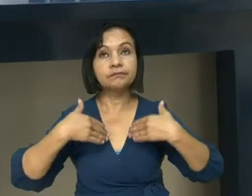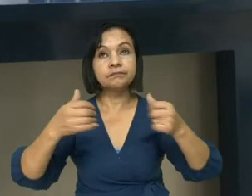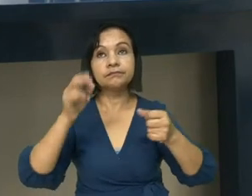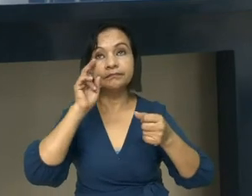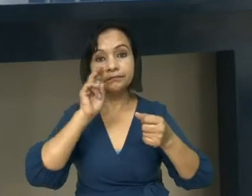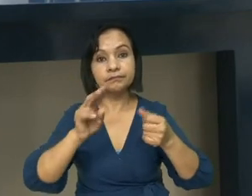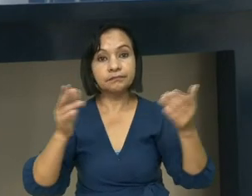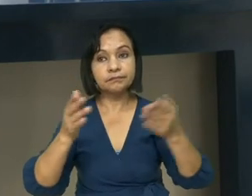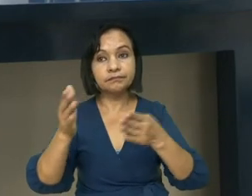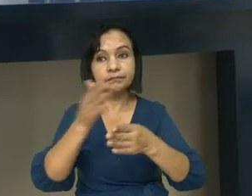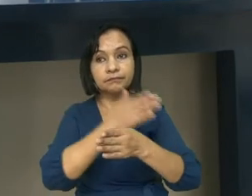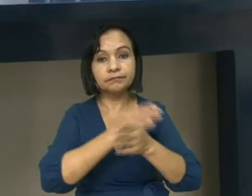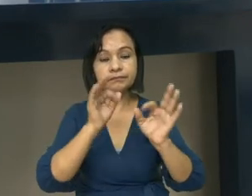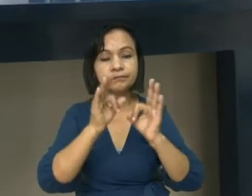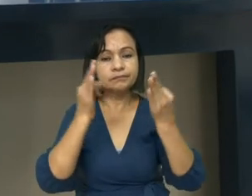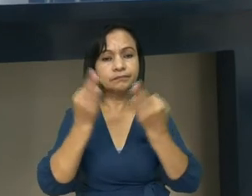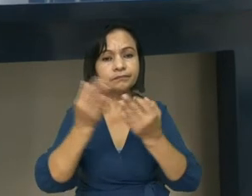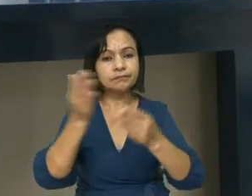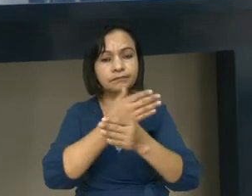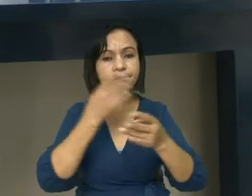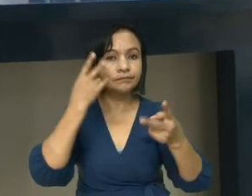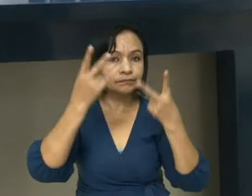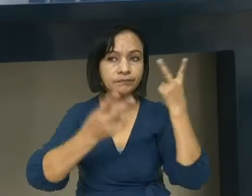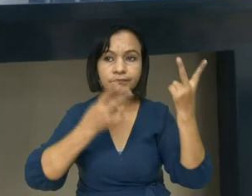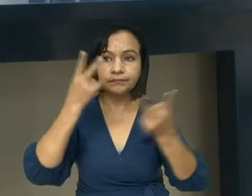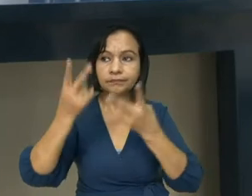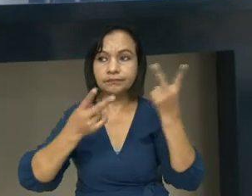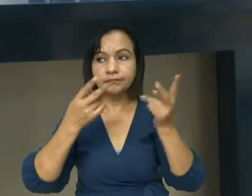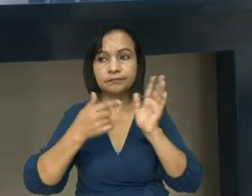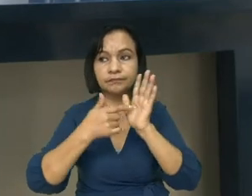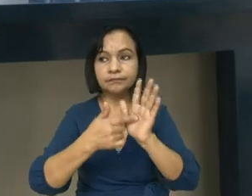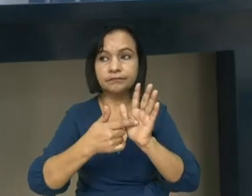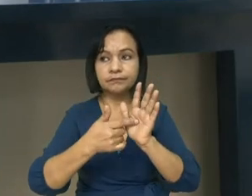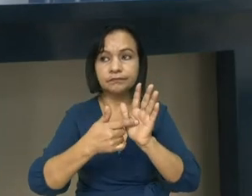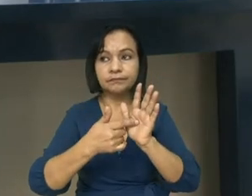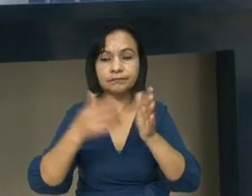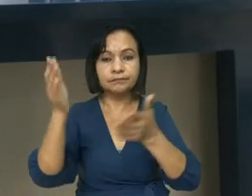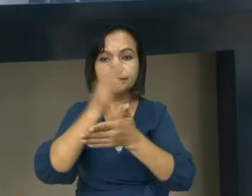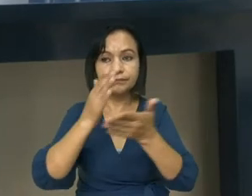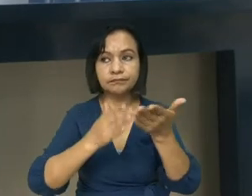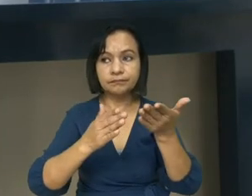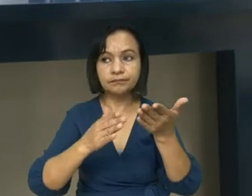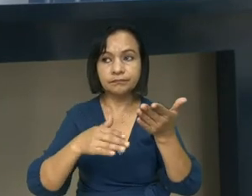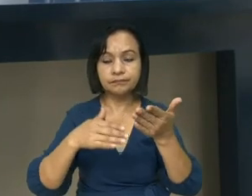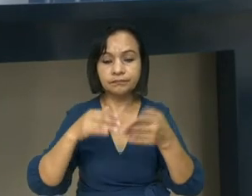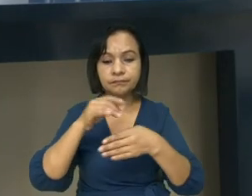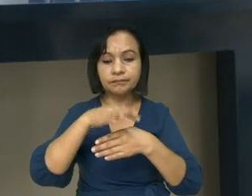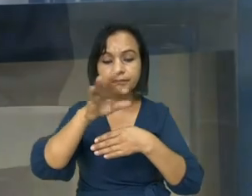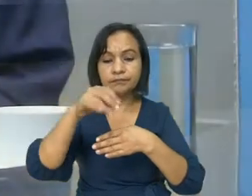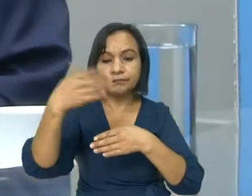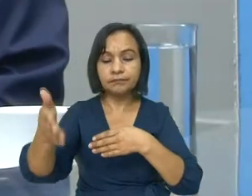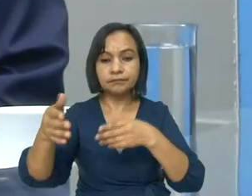desde horas tempranas hay familias que llegan a disfrutar del paisaje. Por ejemplo, hay veces que estoy afuera de oficina